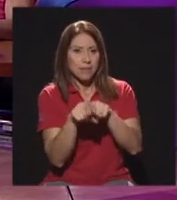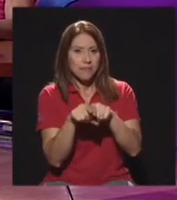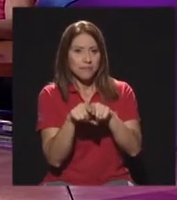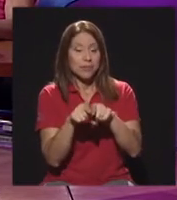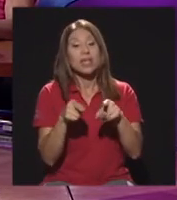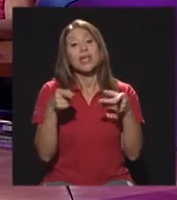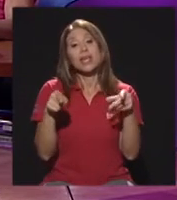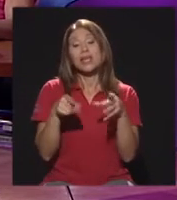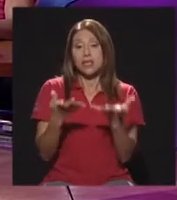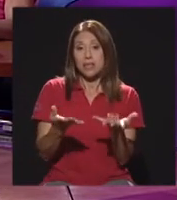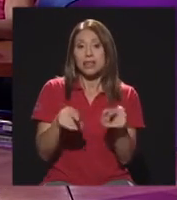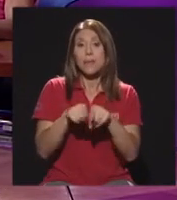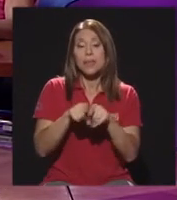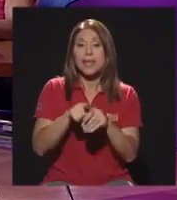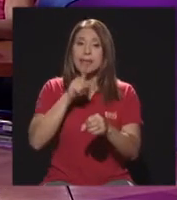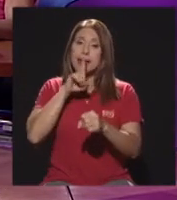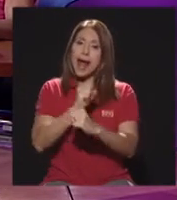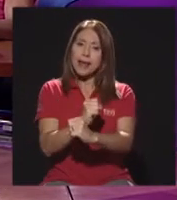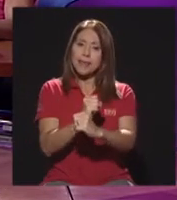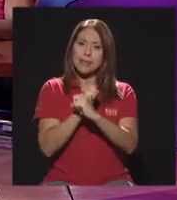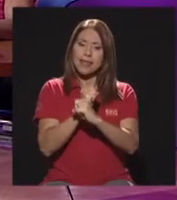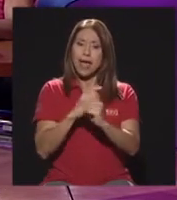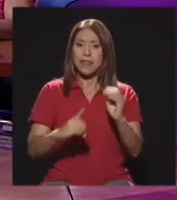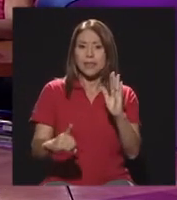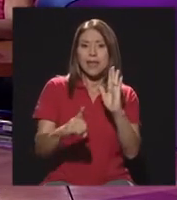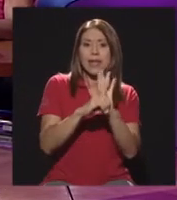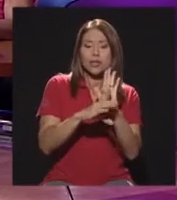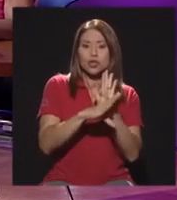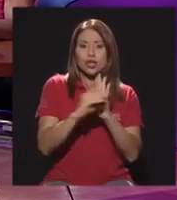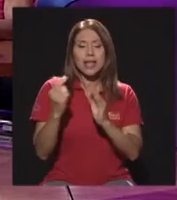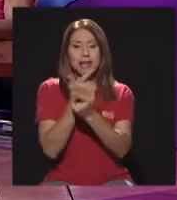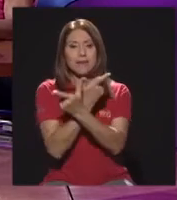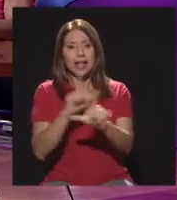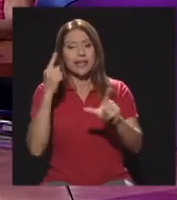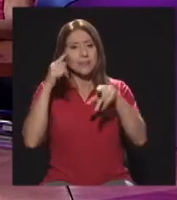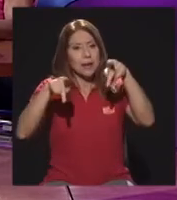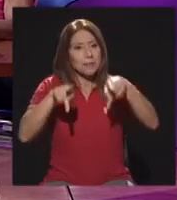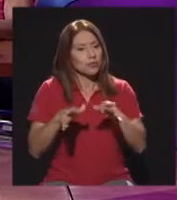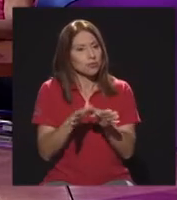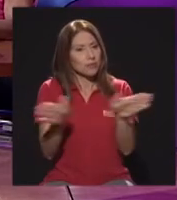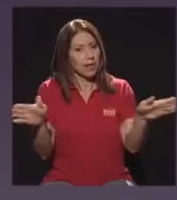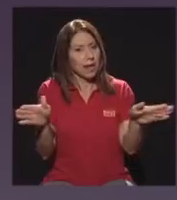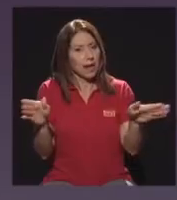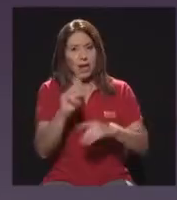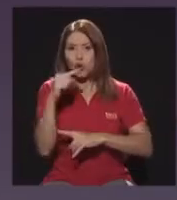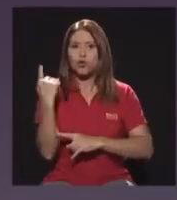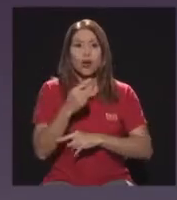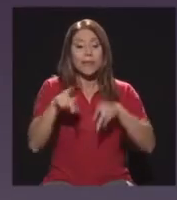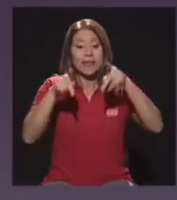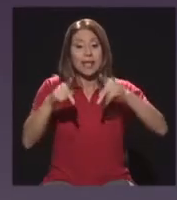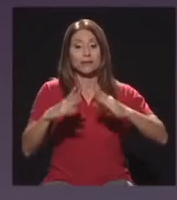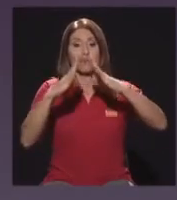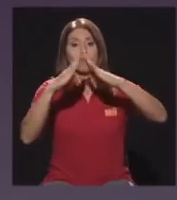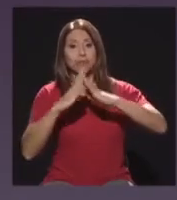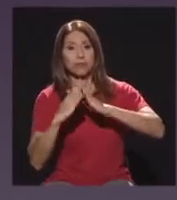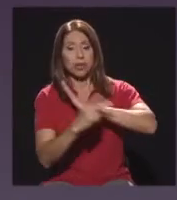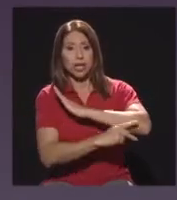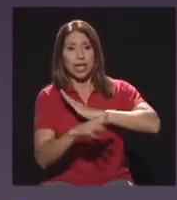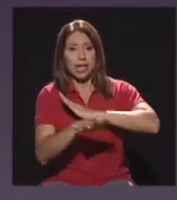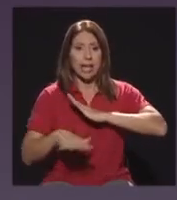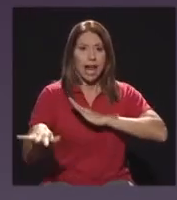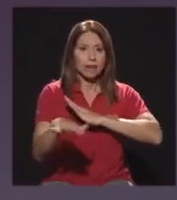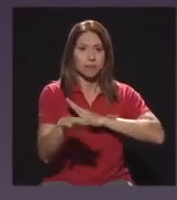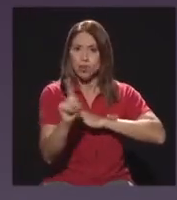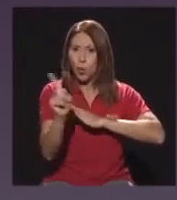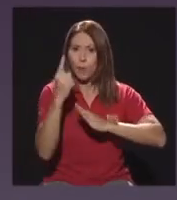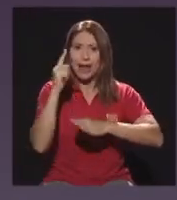garantía de derechos y libertades para las personas en el área en general no sólo la ciudadanía sino las personas en